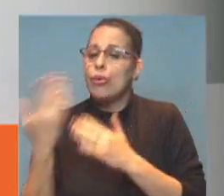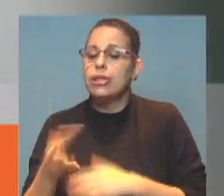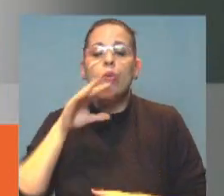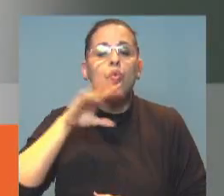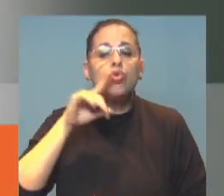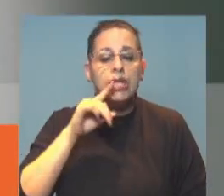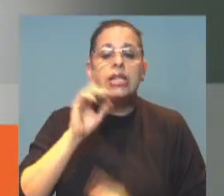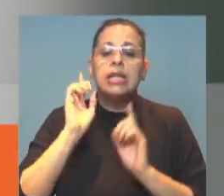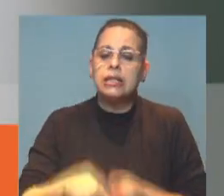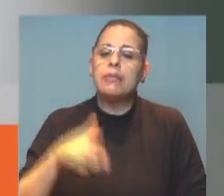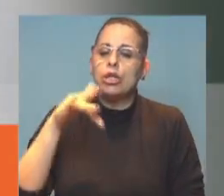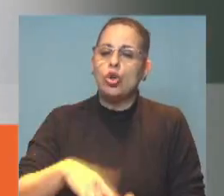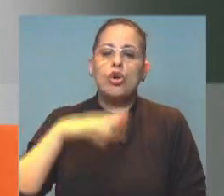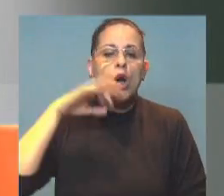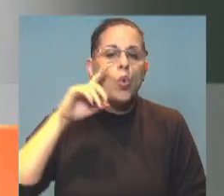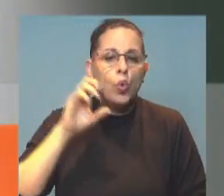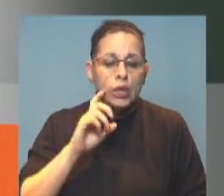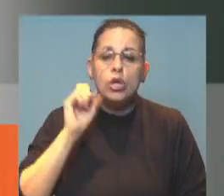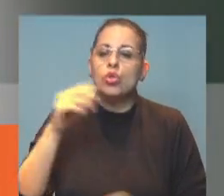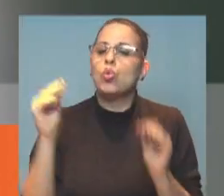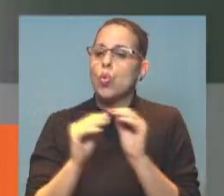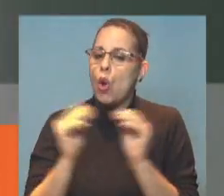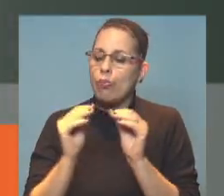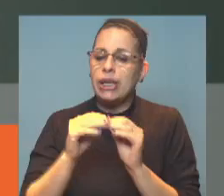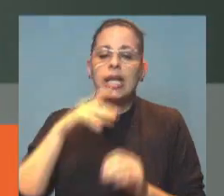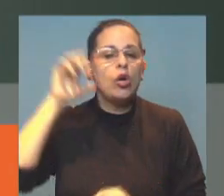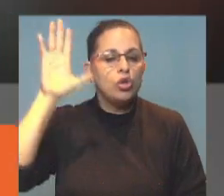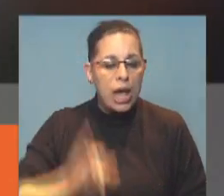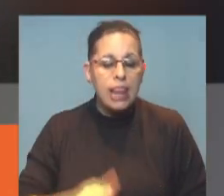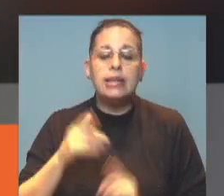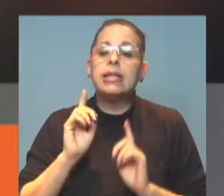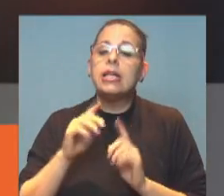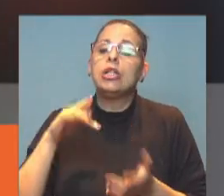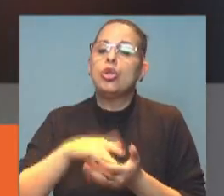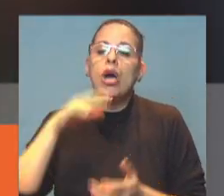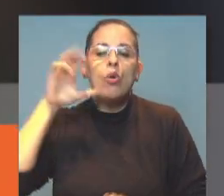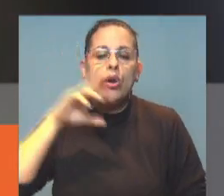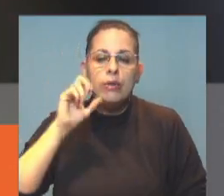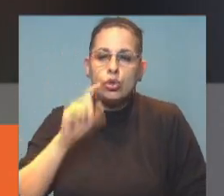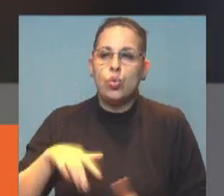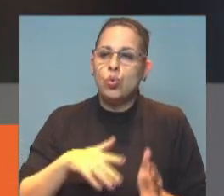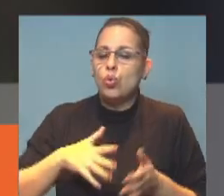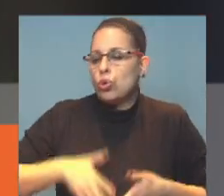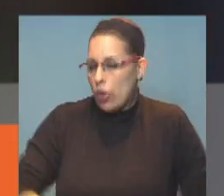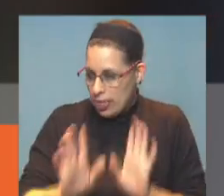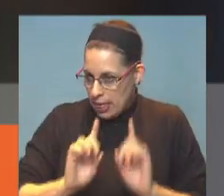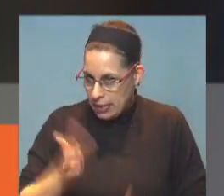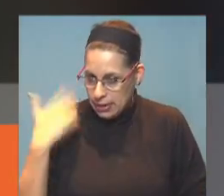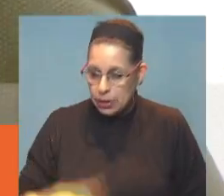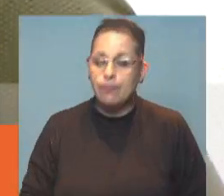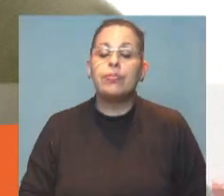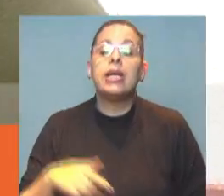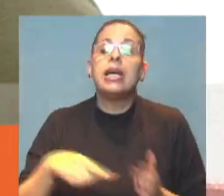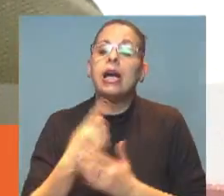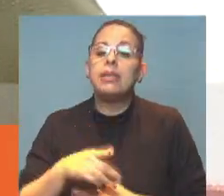Bullrich, estuvo en Junín, y su compañera de fórmula, Gladys González, en Bolívar, su ciudad natal. En la capital